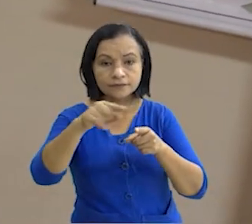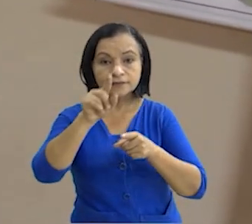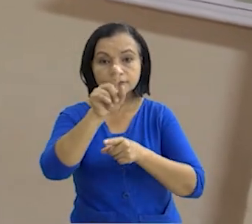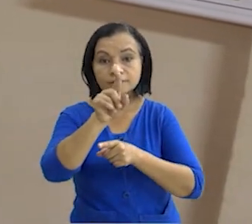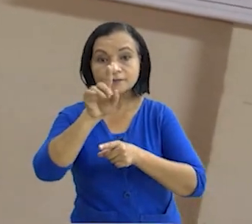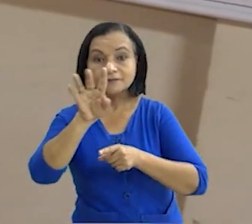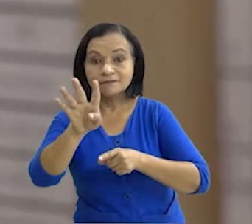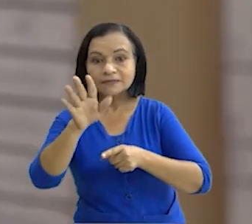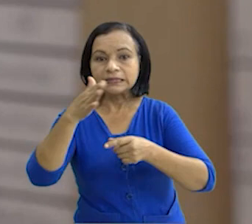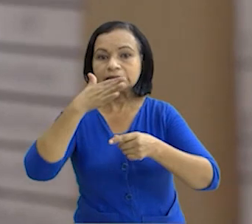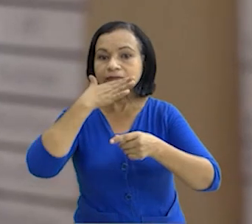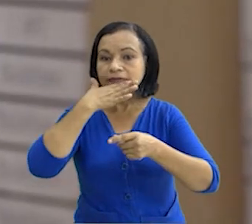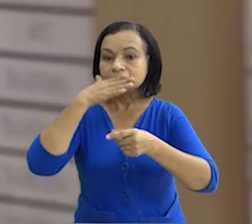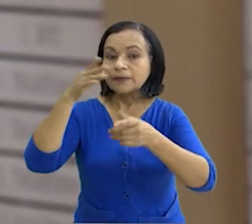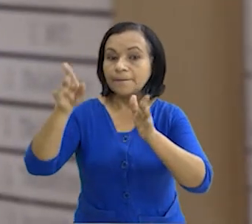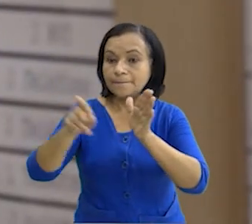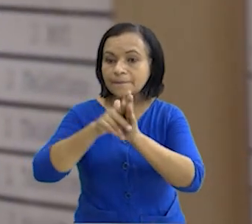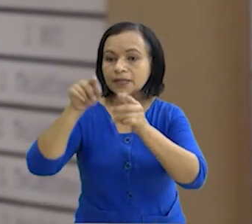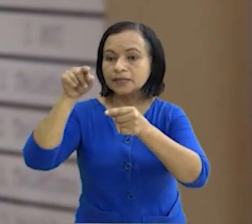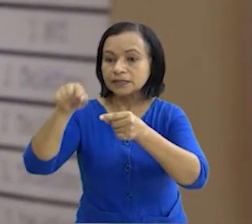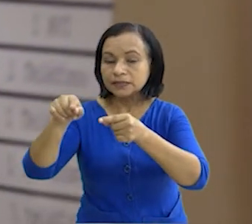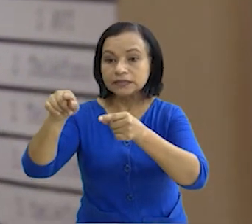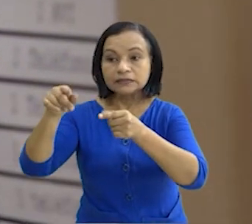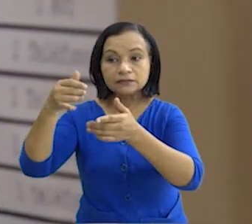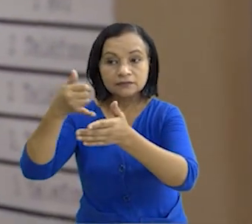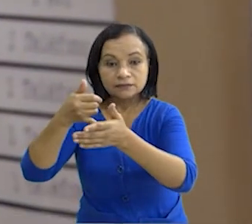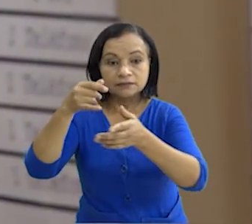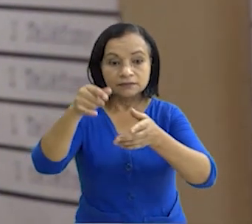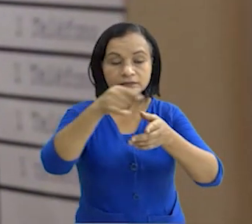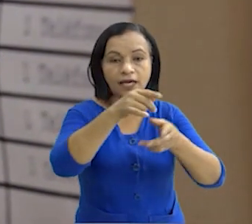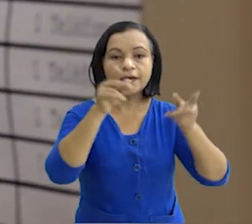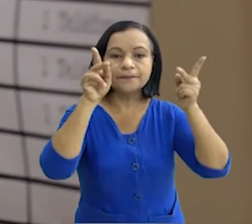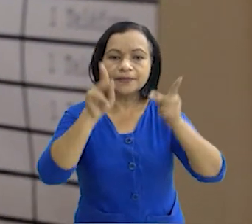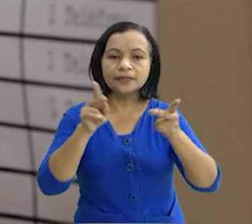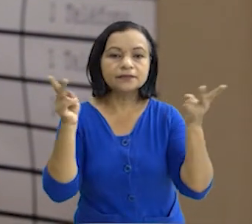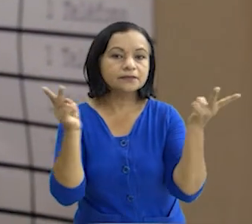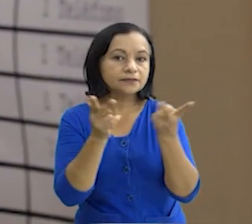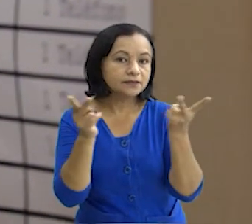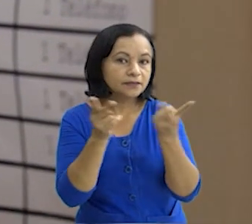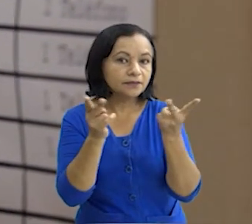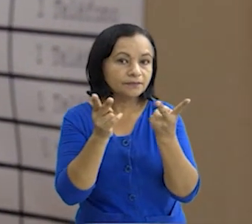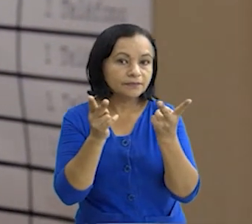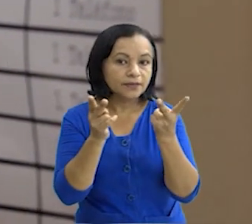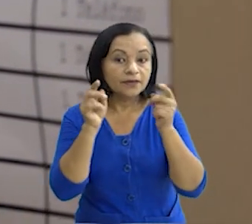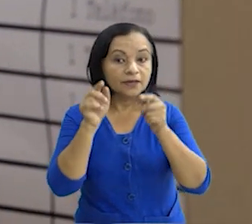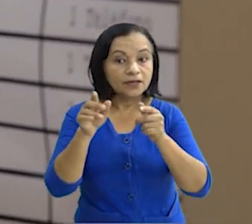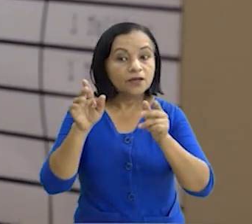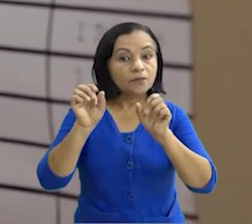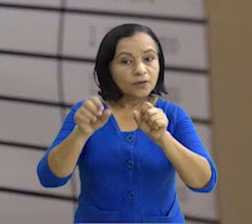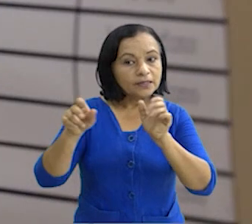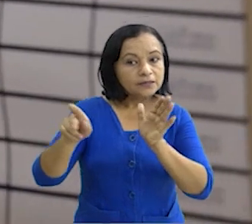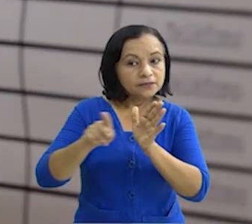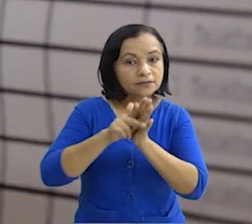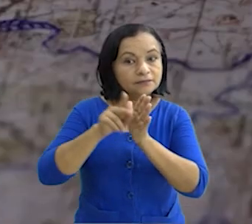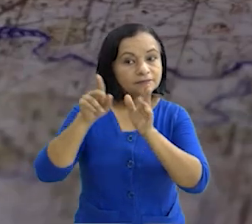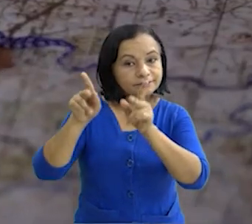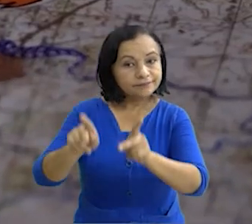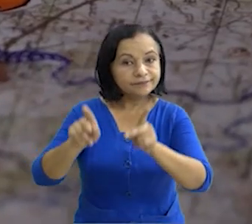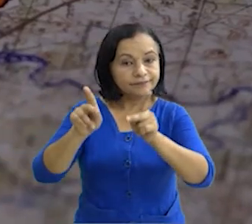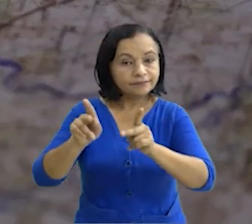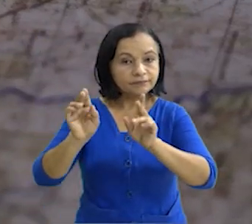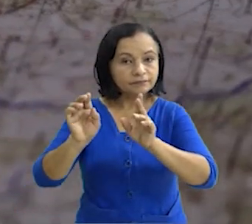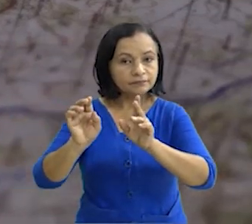14 sitios de riesgo, es decir, 14 sitios donde hay gente habitando que son los que generan el riesgo, ¿verdad? Porque